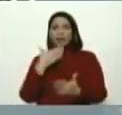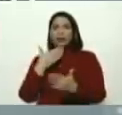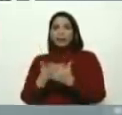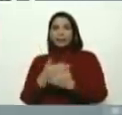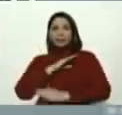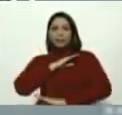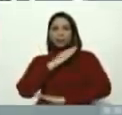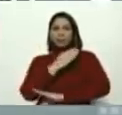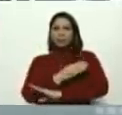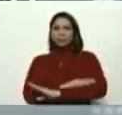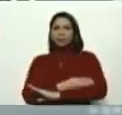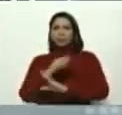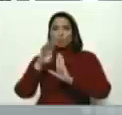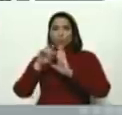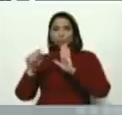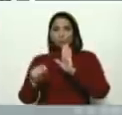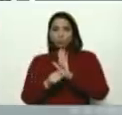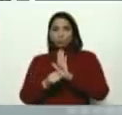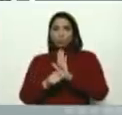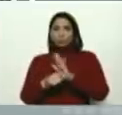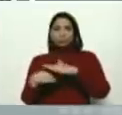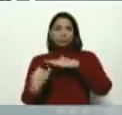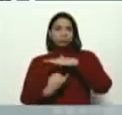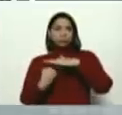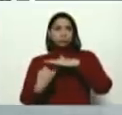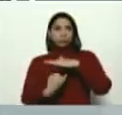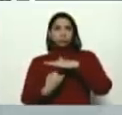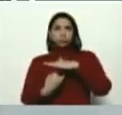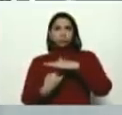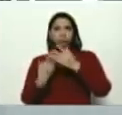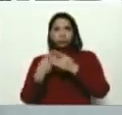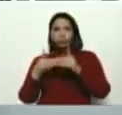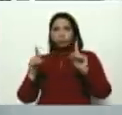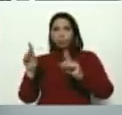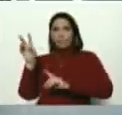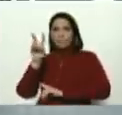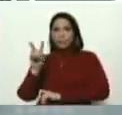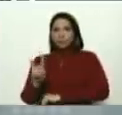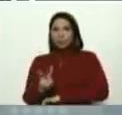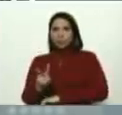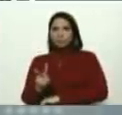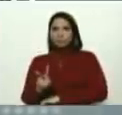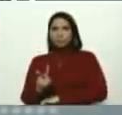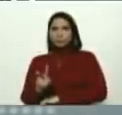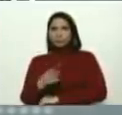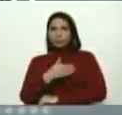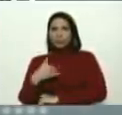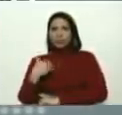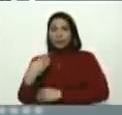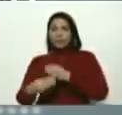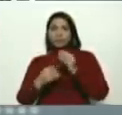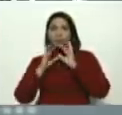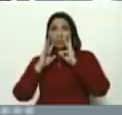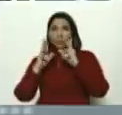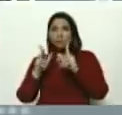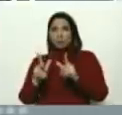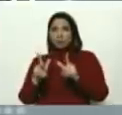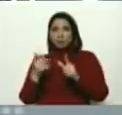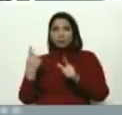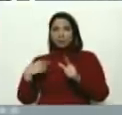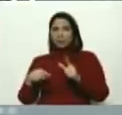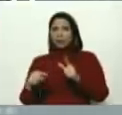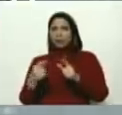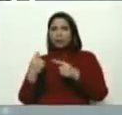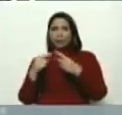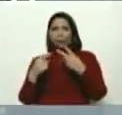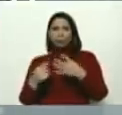fortaleza constitucional, institucional y democrática de Venezuela. quería hacer este comentario. Tengo muchas cosas que